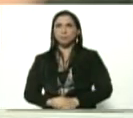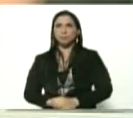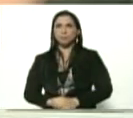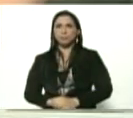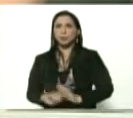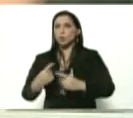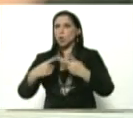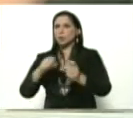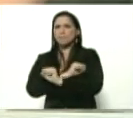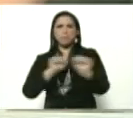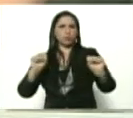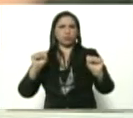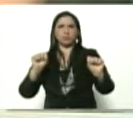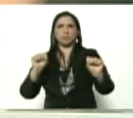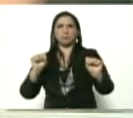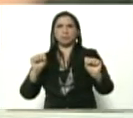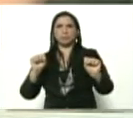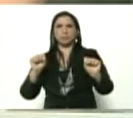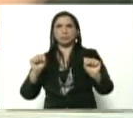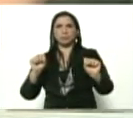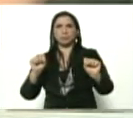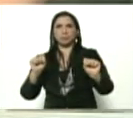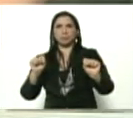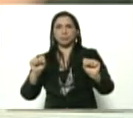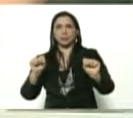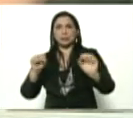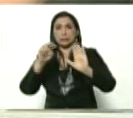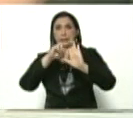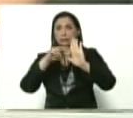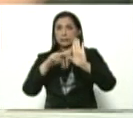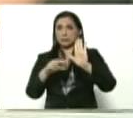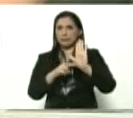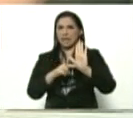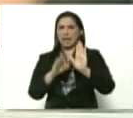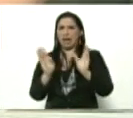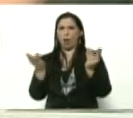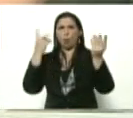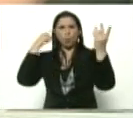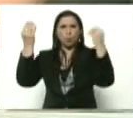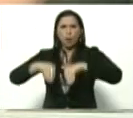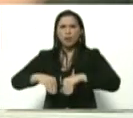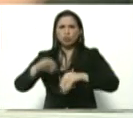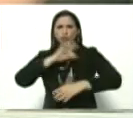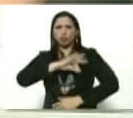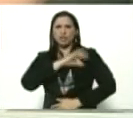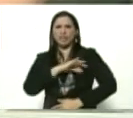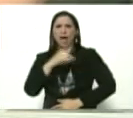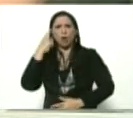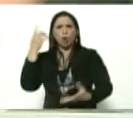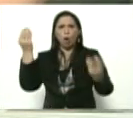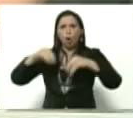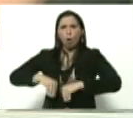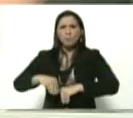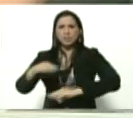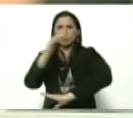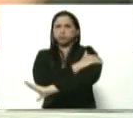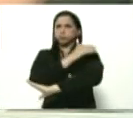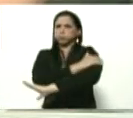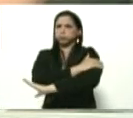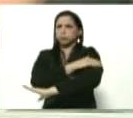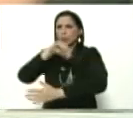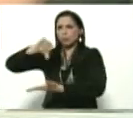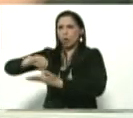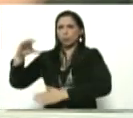cosa que es imposible, dado el nivel de complicidad, la sociedad de cómplices de la oligarquía en